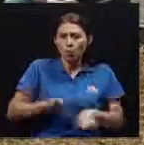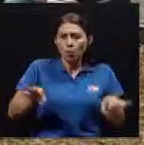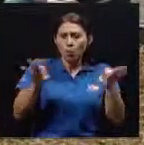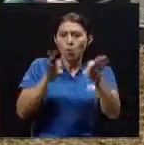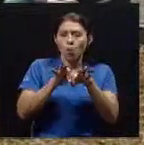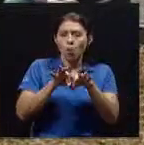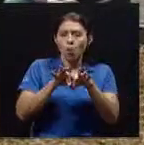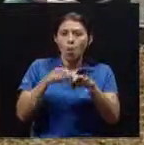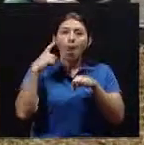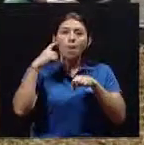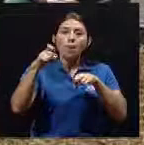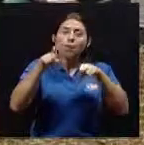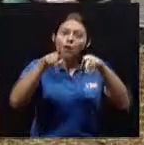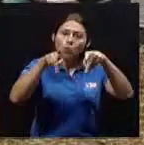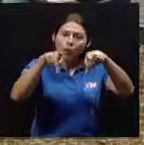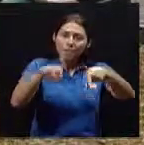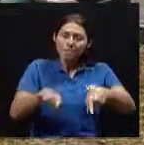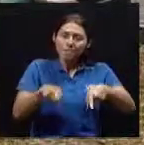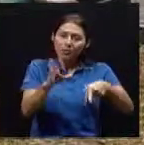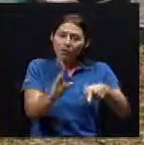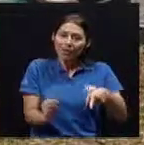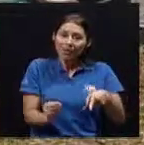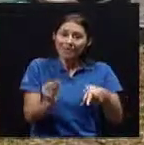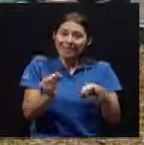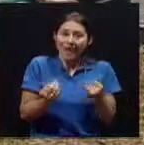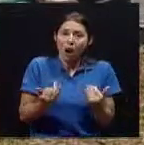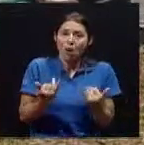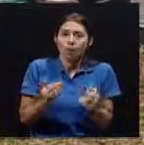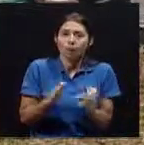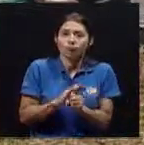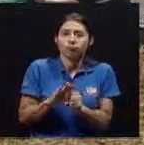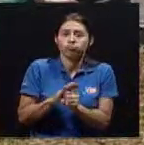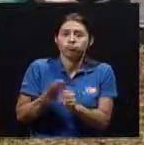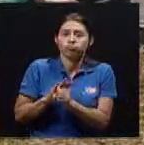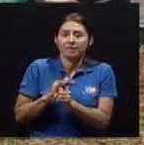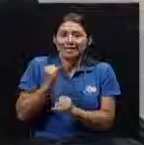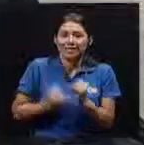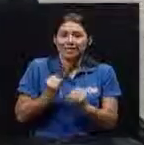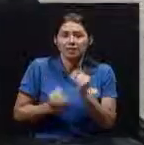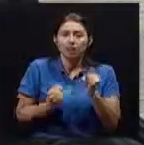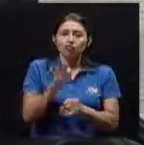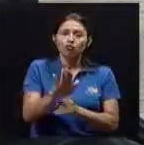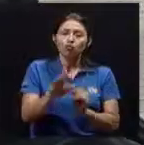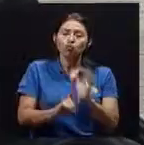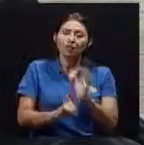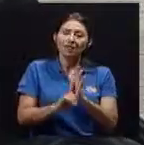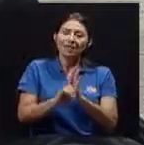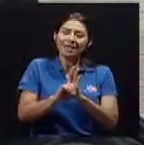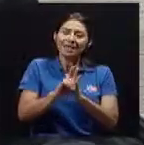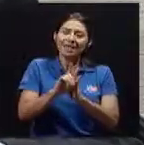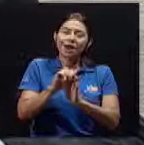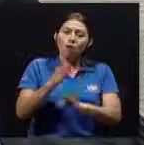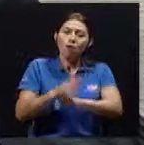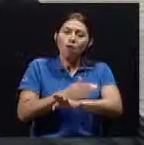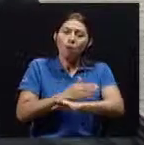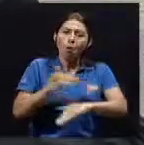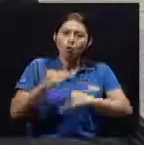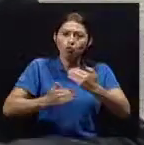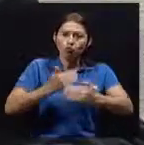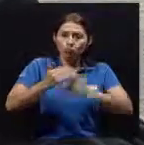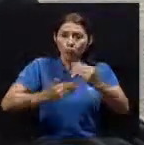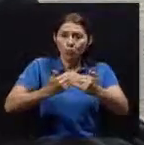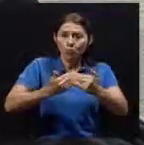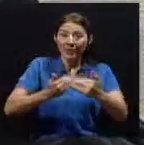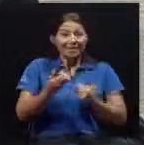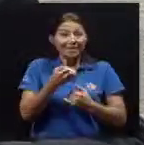porque la persona adolescente está completando su desarrollo y al tener